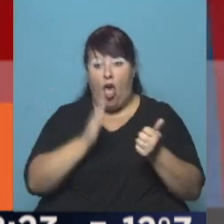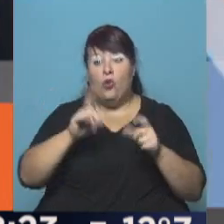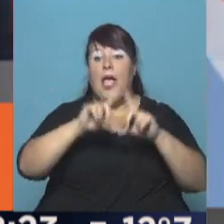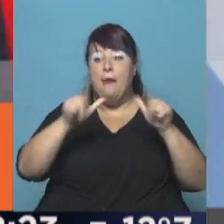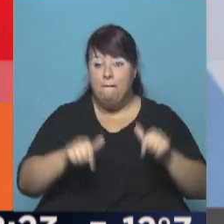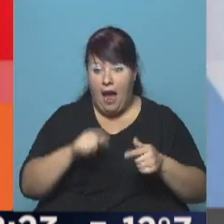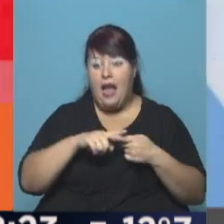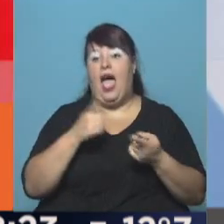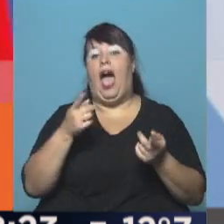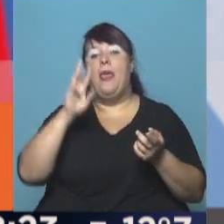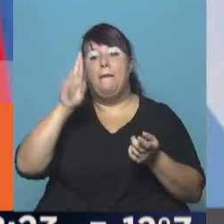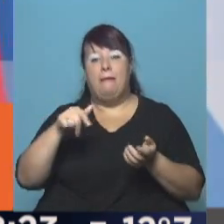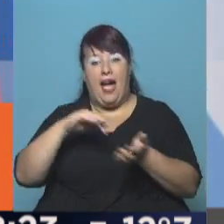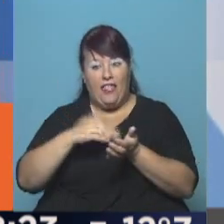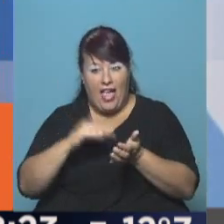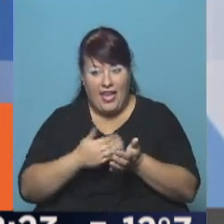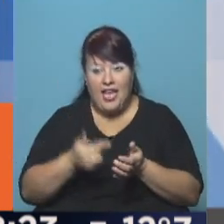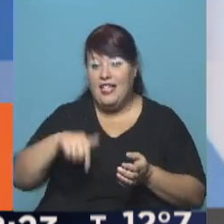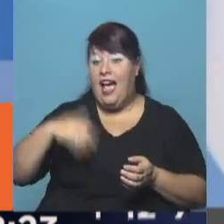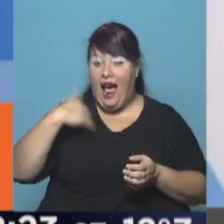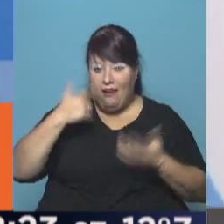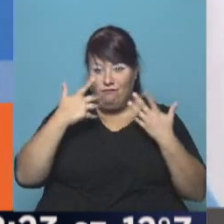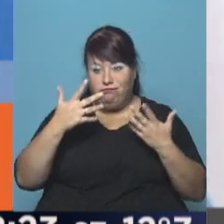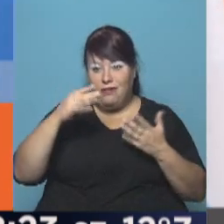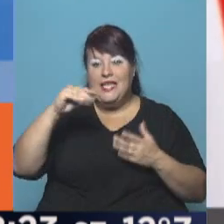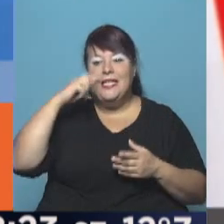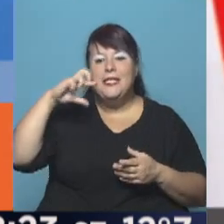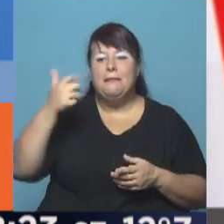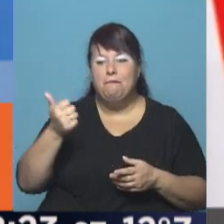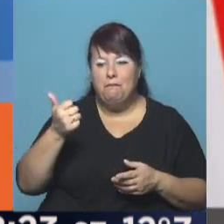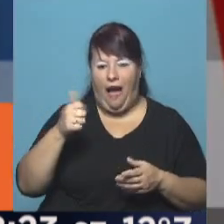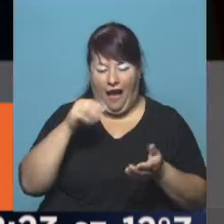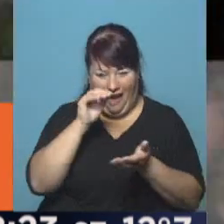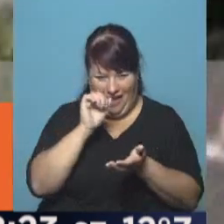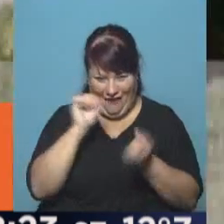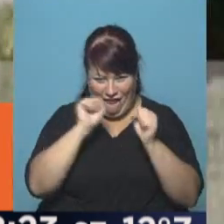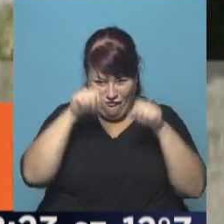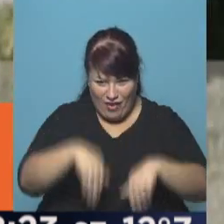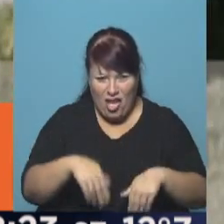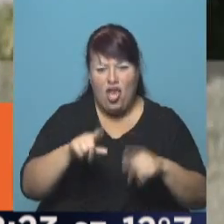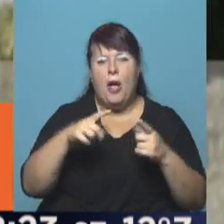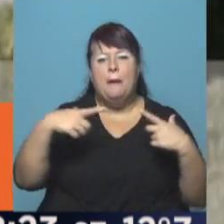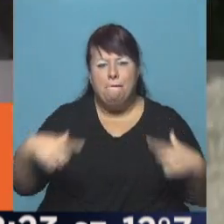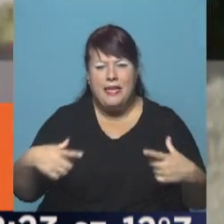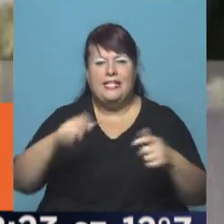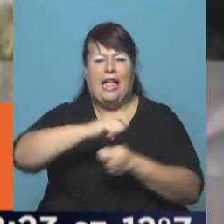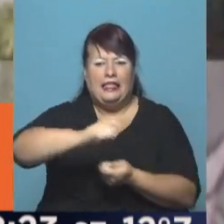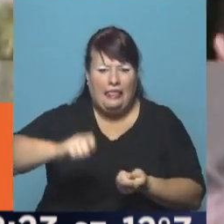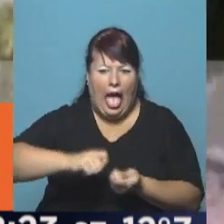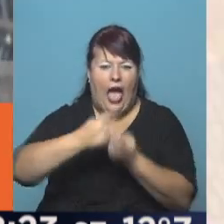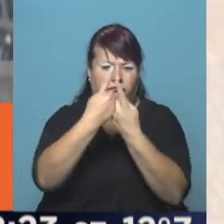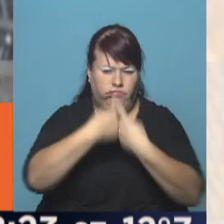empanadas congeladas, pan de queso, que acá en Argentina lo conocemos como chipá, congelado. Exportamos pizzas, tartas